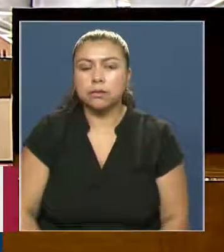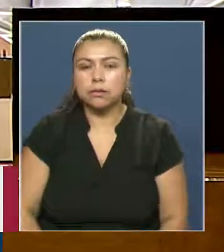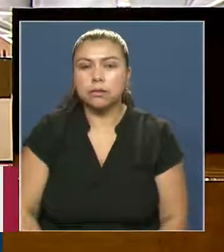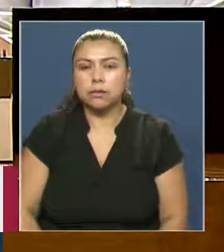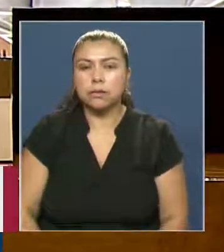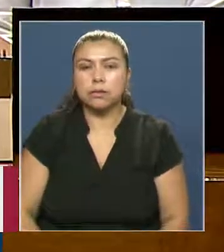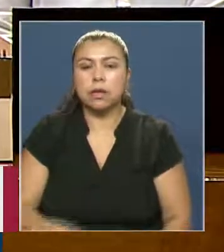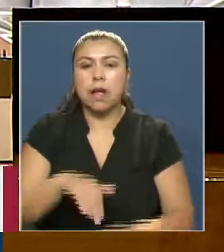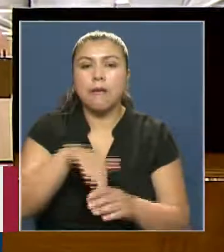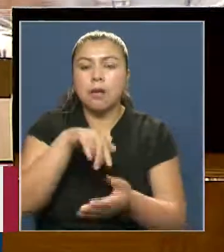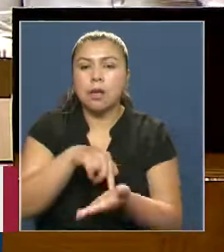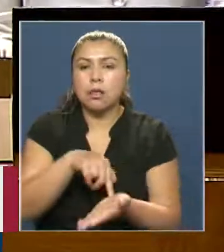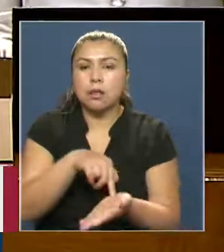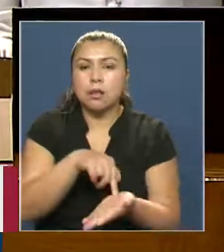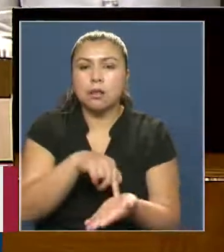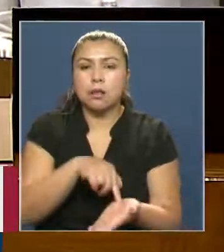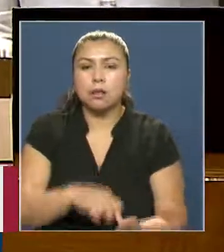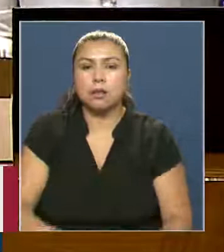En votación.